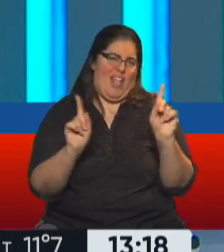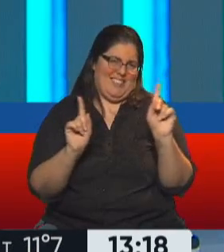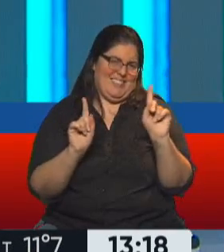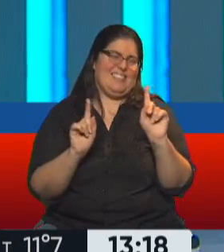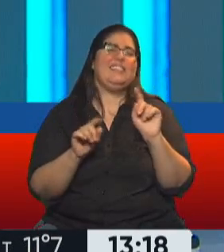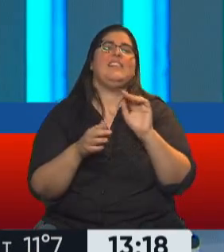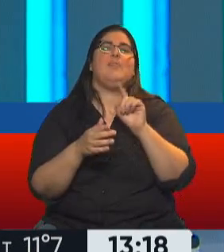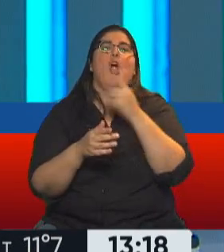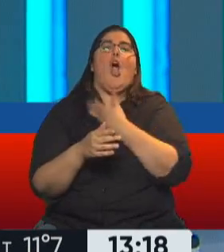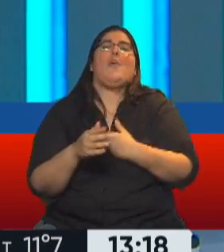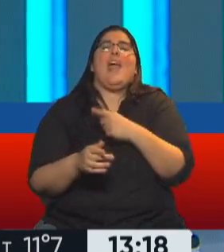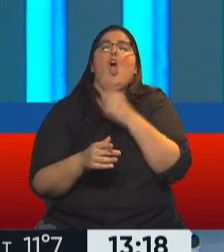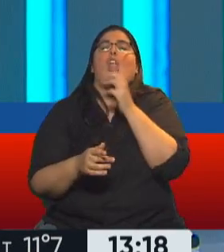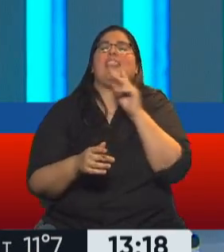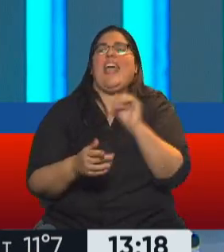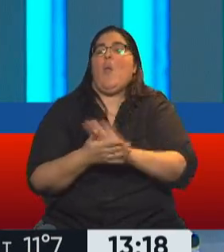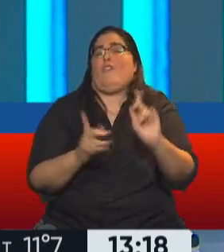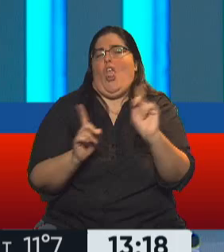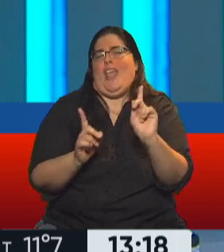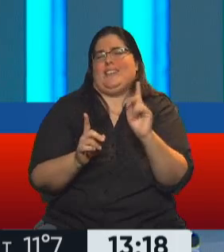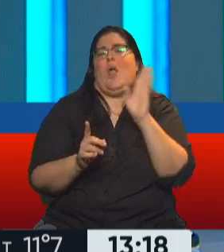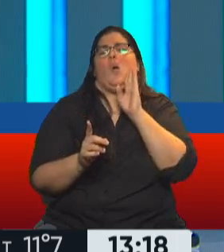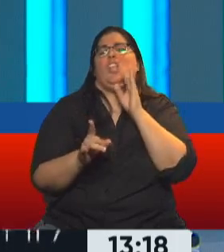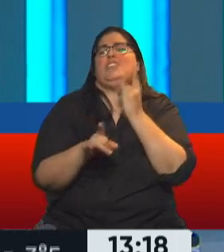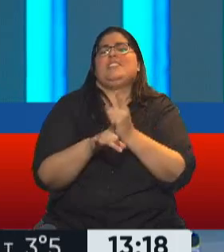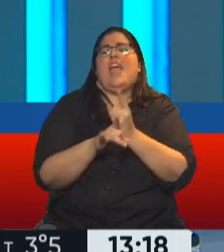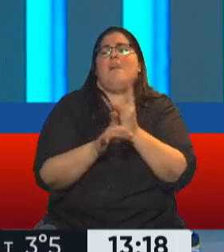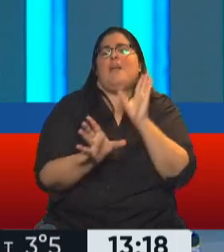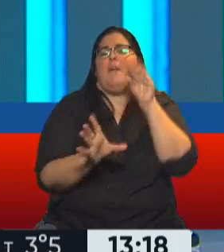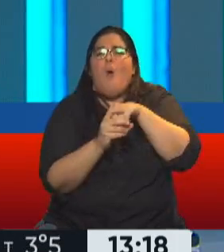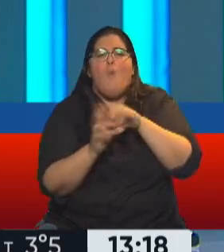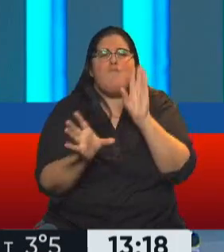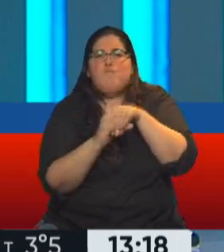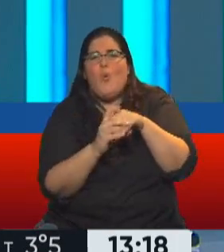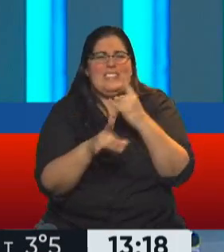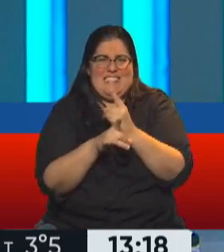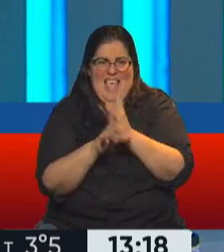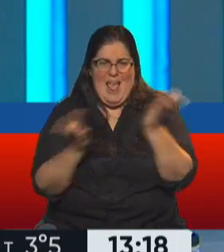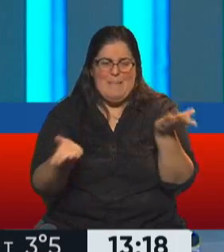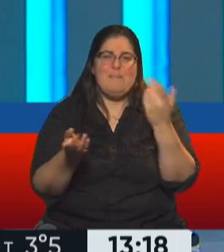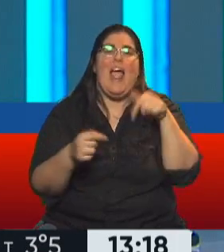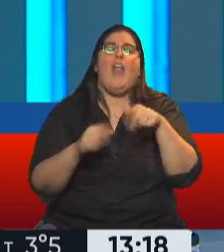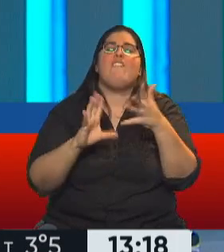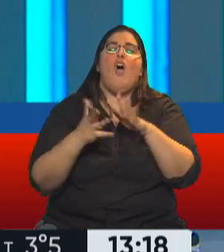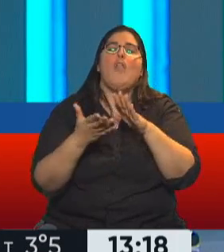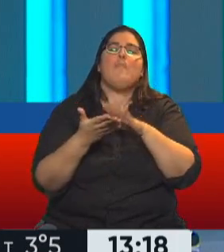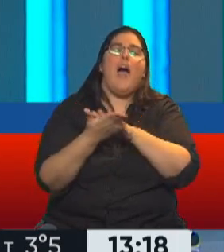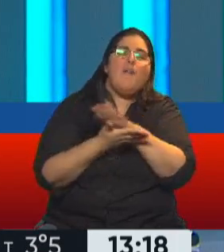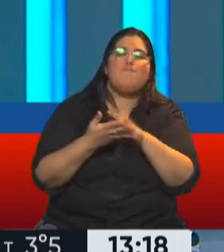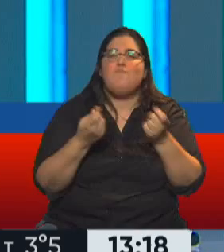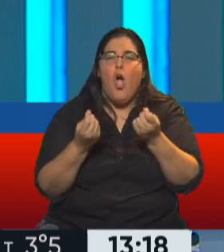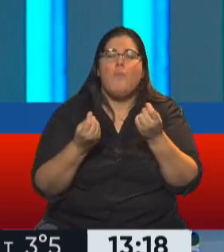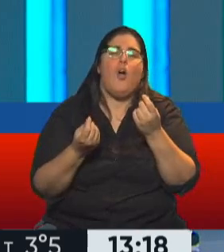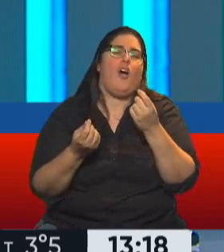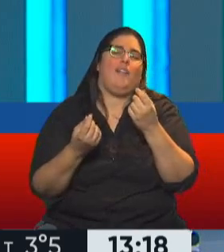de Daniel Ortega, es una historia de injerencia de Estados Unidos, y estos mecanismos que se denuncian ahora son los mecanismos que ya conocemos, es el tema